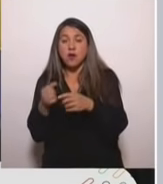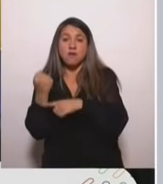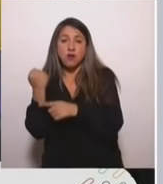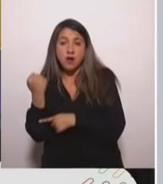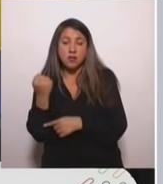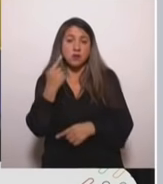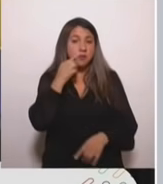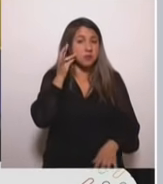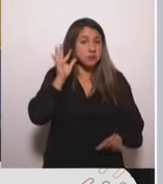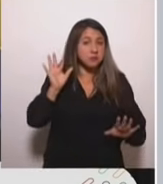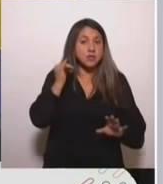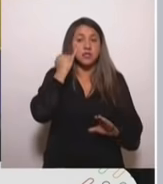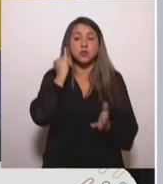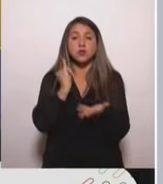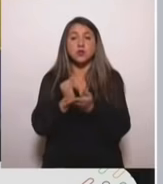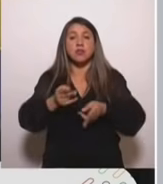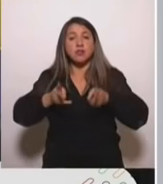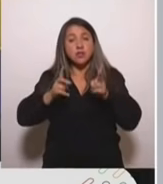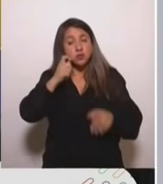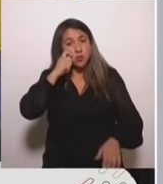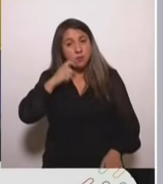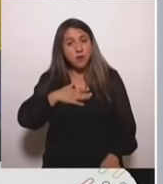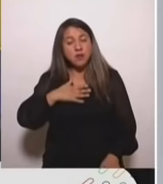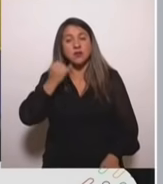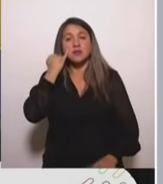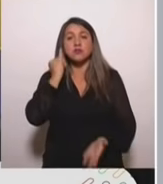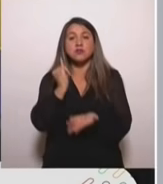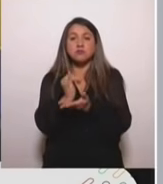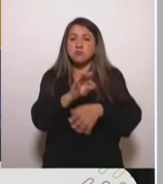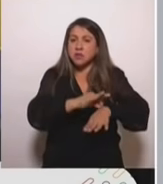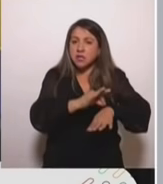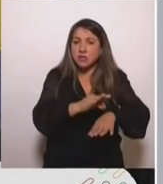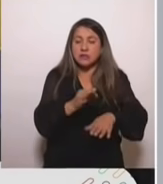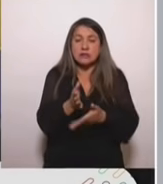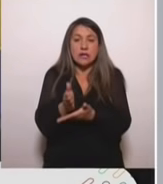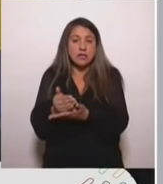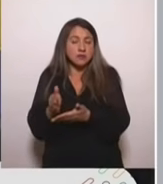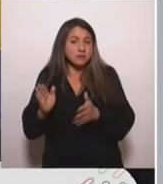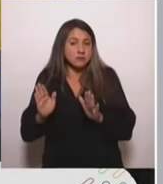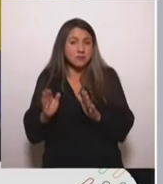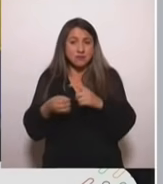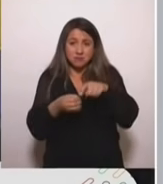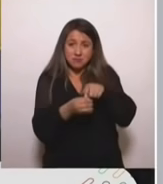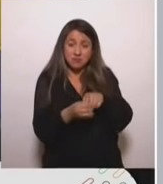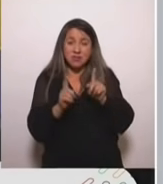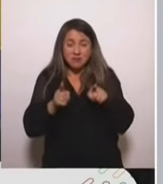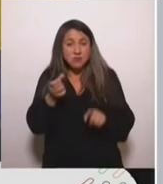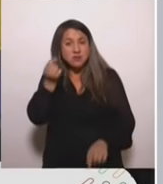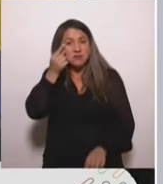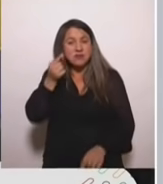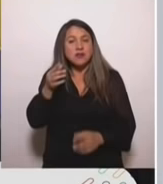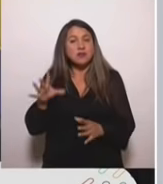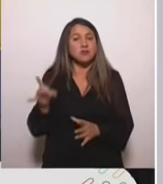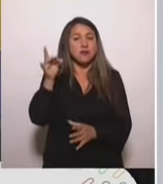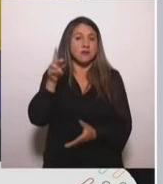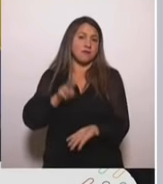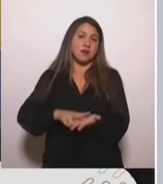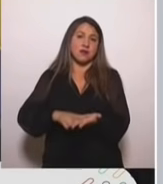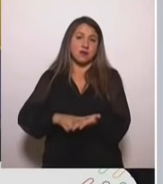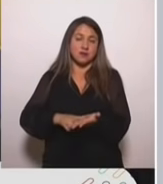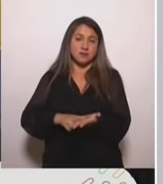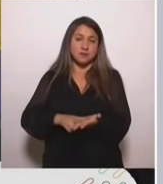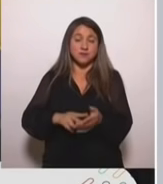ciertas definiciones en lo que tiene que ver con el tema administrativo, de cómo organizarse. Decía el propio vicepresidente Jaime Baza, hemos cometido